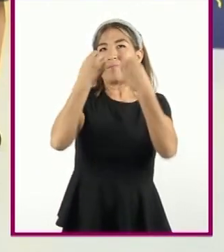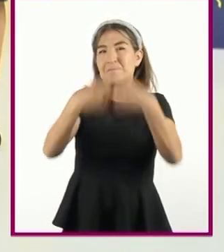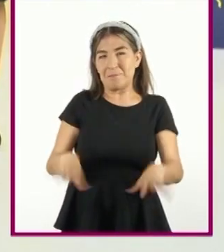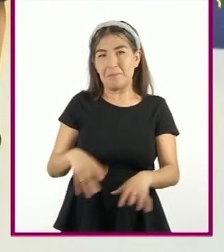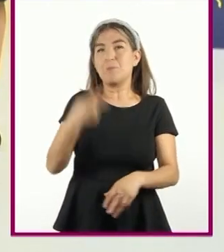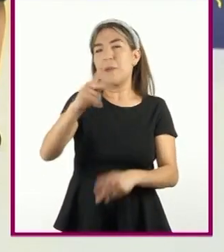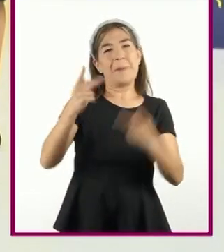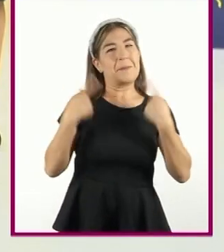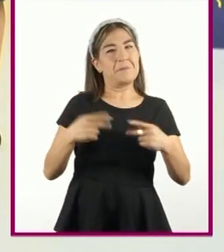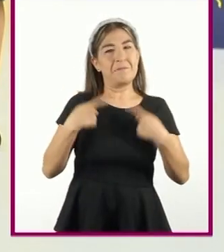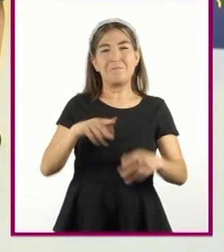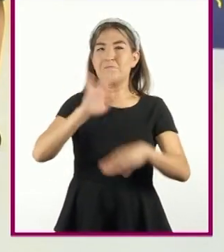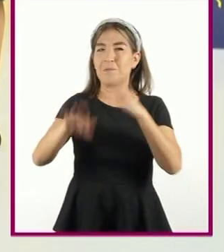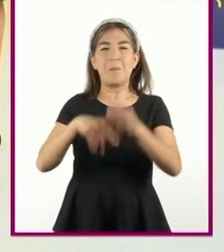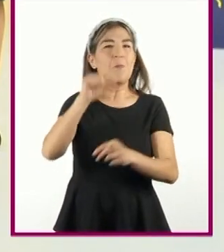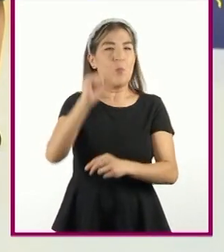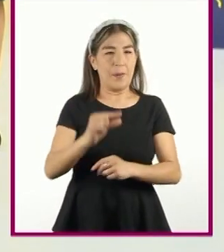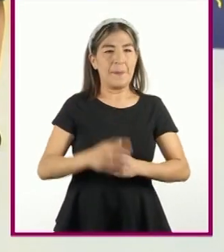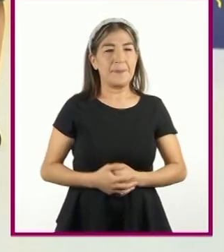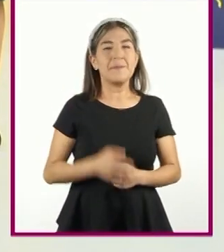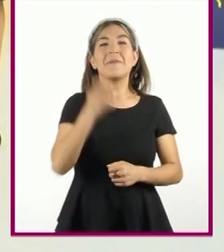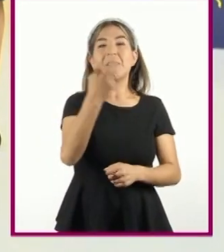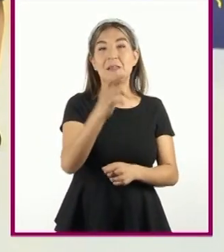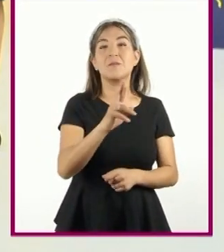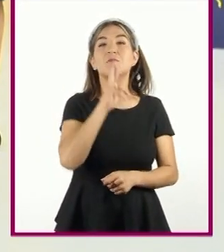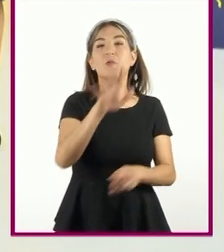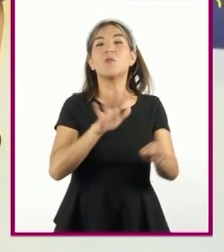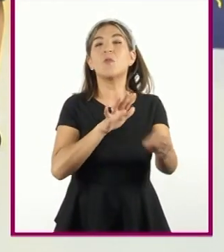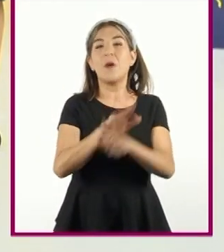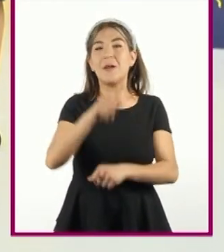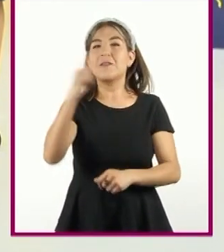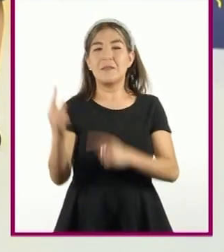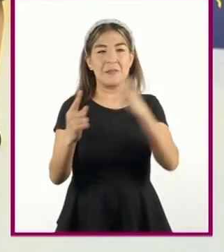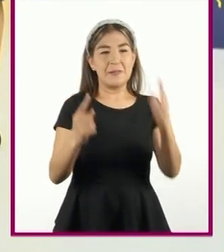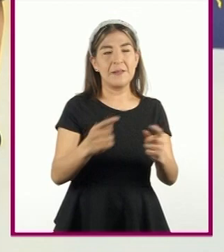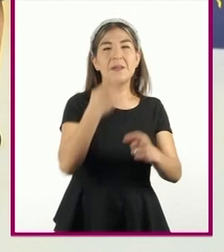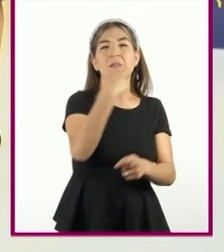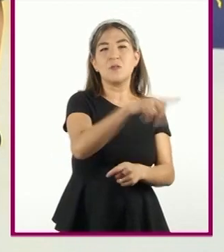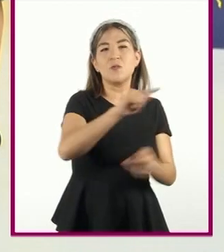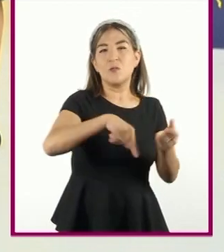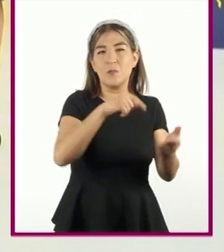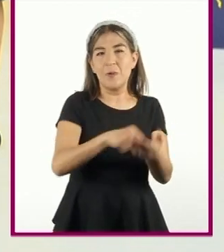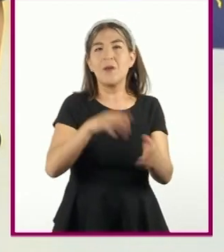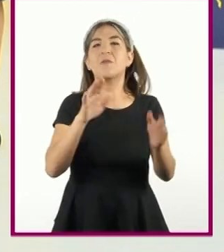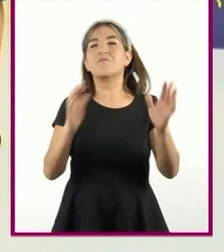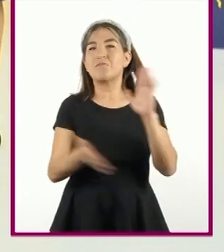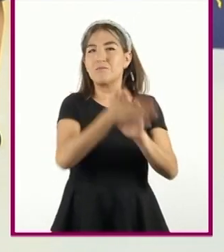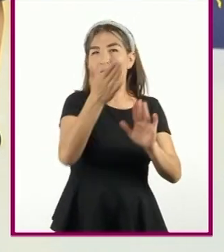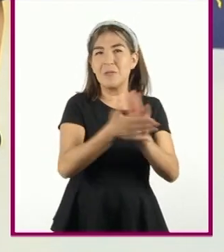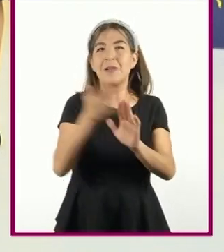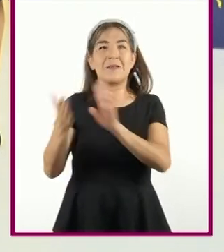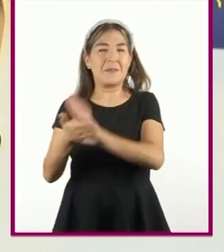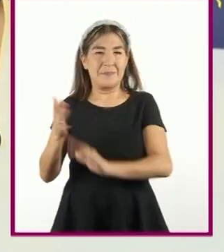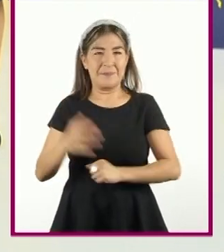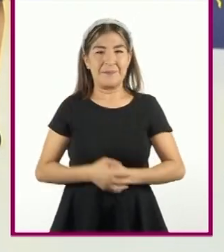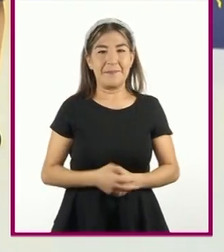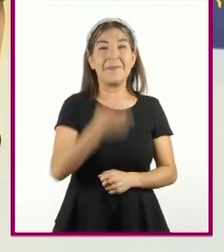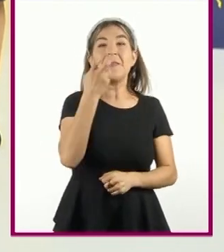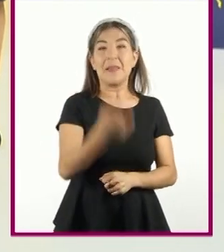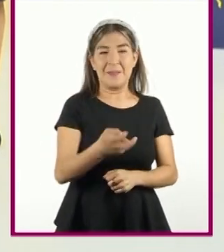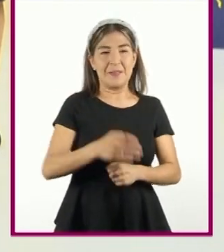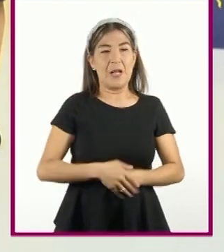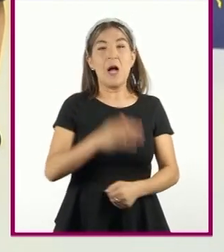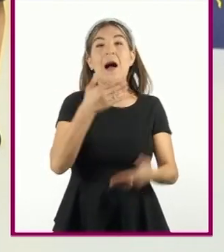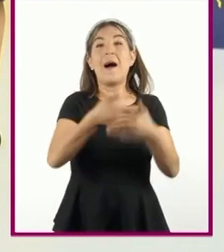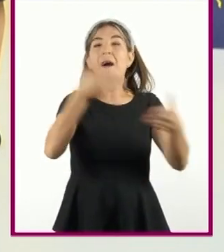económicas, como resultado de los daños en su infraestructura. Ahora,